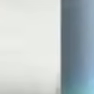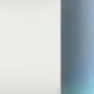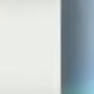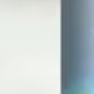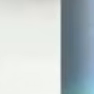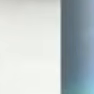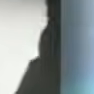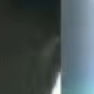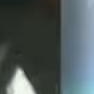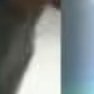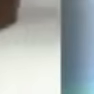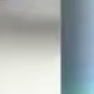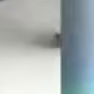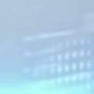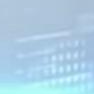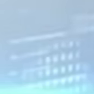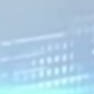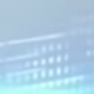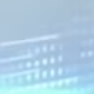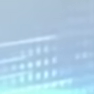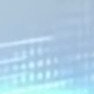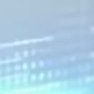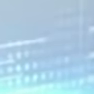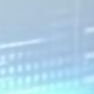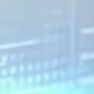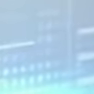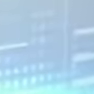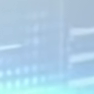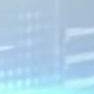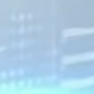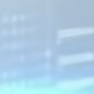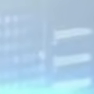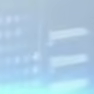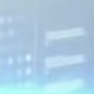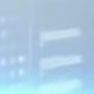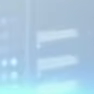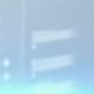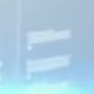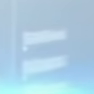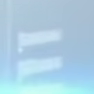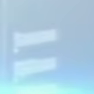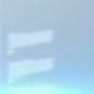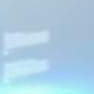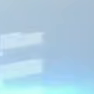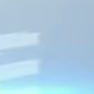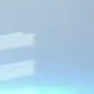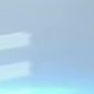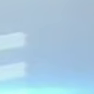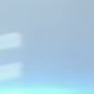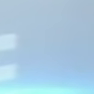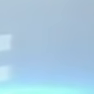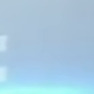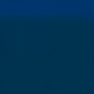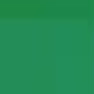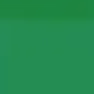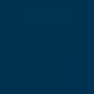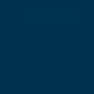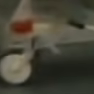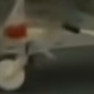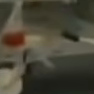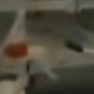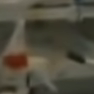Detienen a un extranjero cuando intentó robar al cliente de una entidad bancaria en el interior de un centro comercial al norte de Guayaquil.